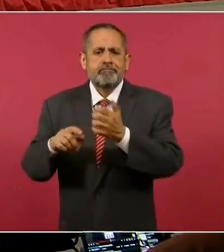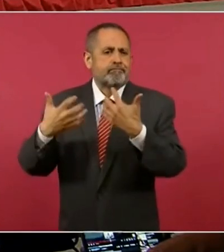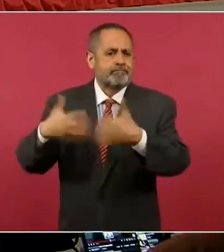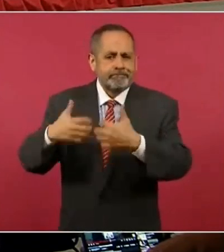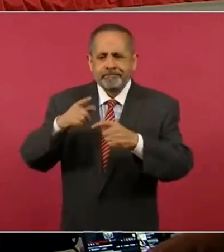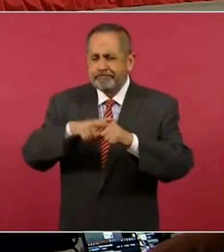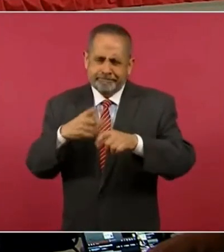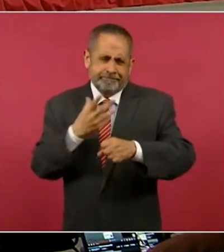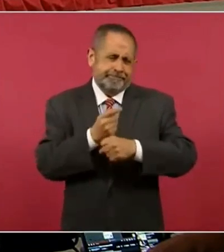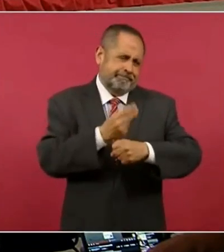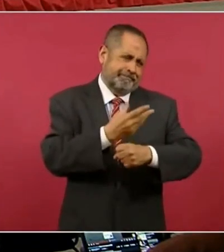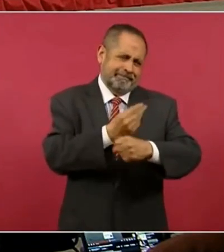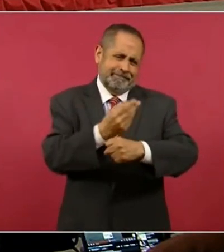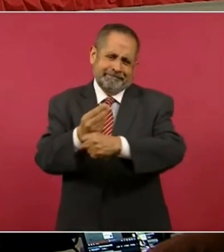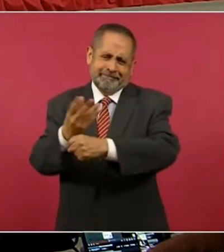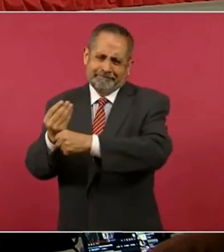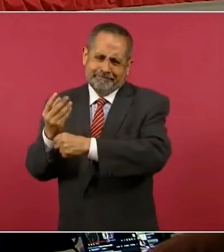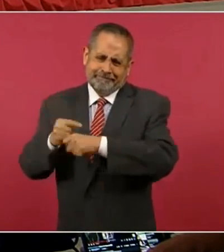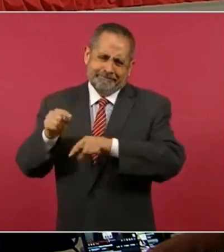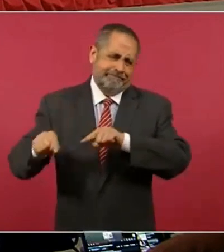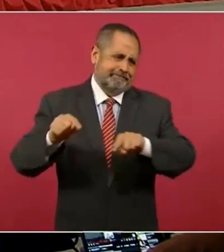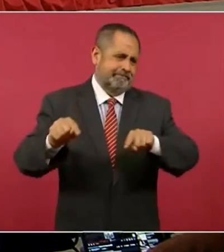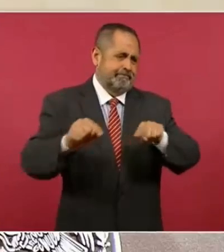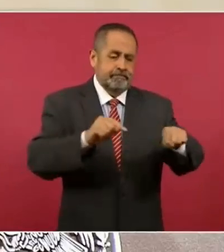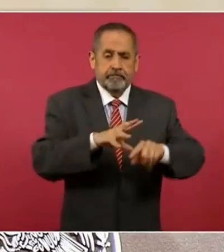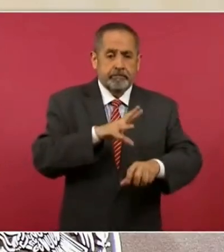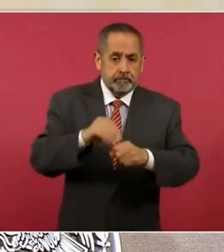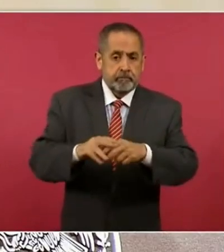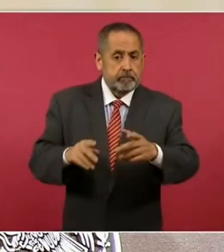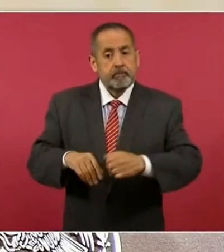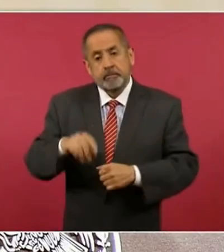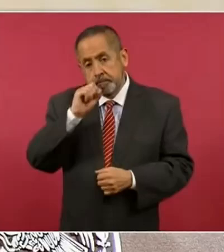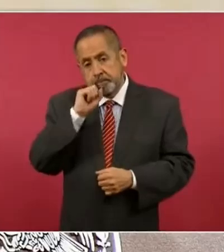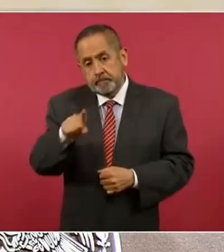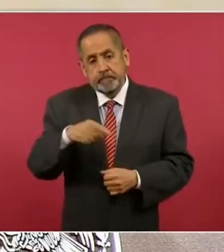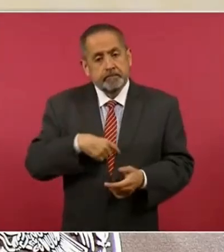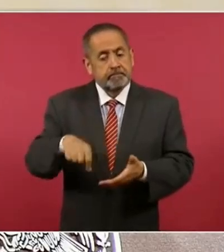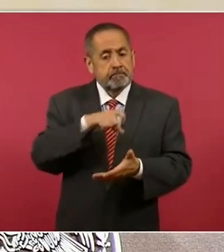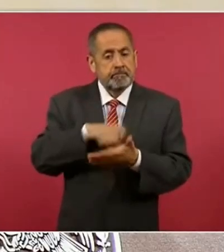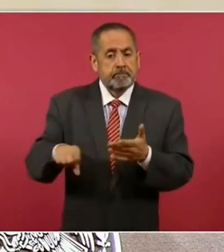máquinas y demás. En ese estado también se adquirieron